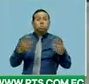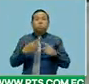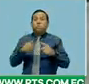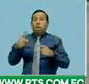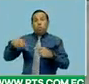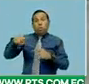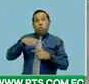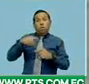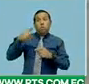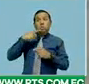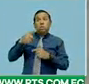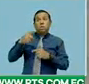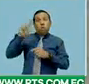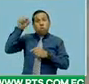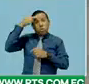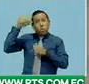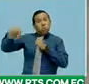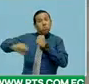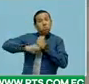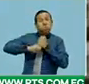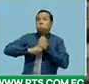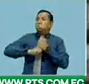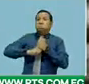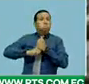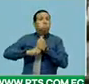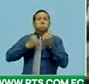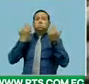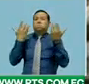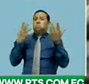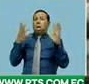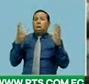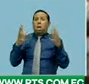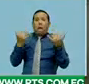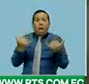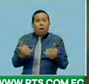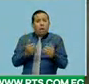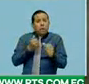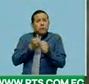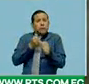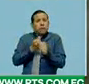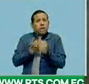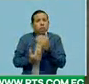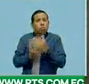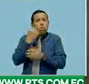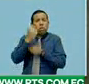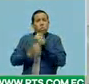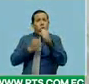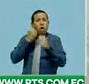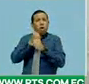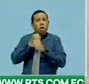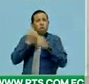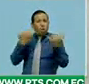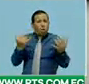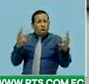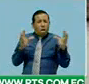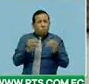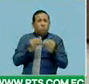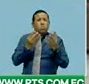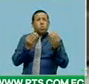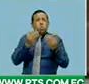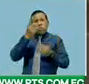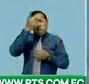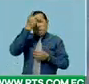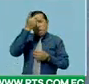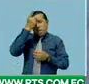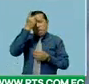gobierno y a puertas de un nuevo año tienen varios pedidos puntuales, un paquete de ayuda financiera, crediticia y flexibilización en los